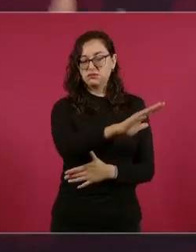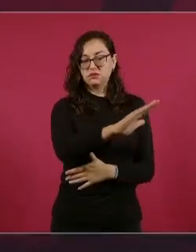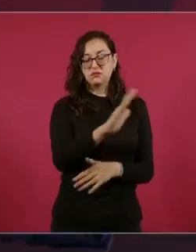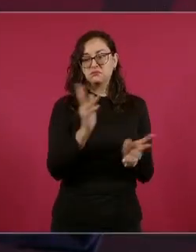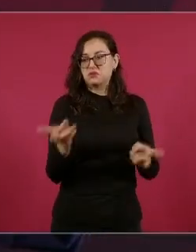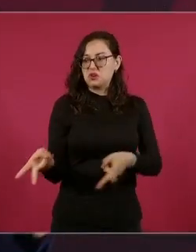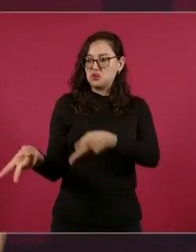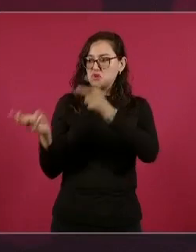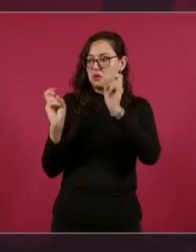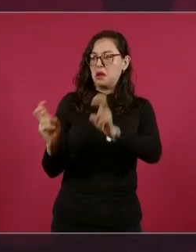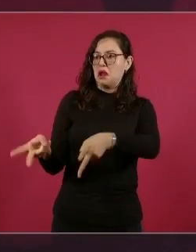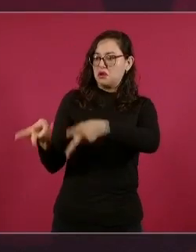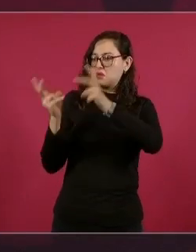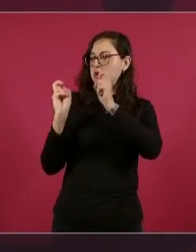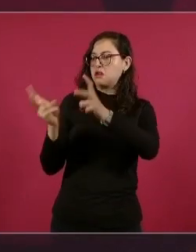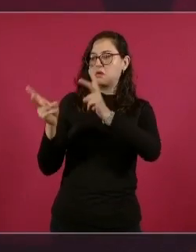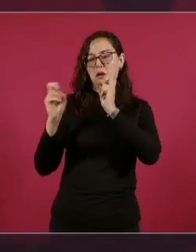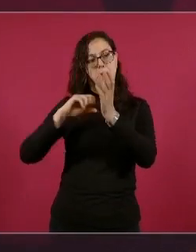no pueden robar